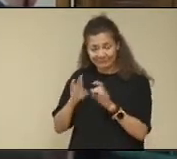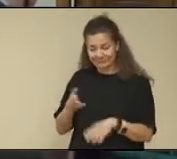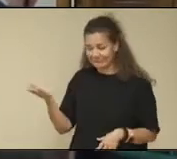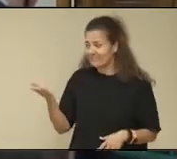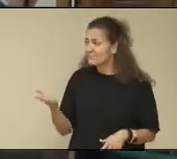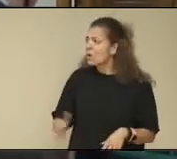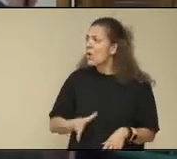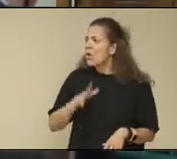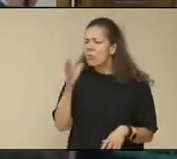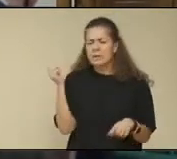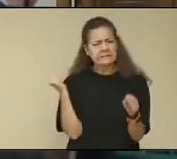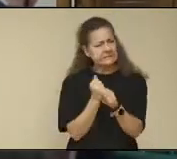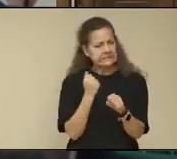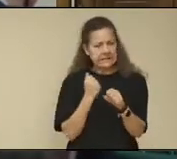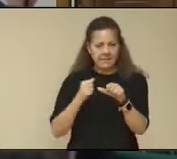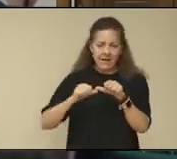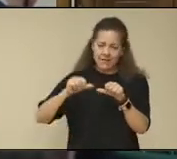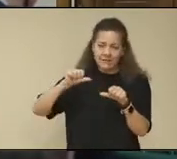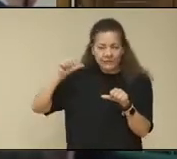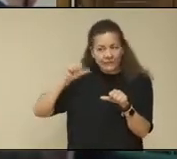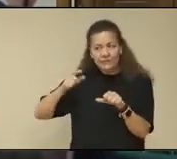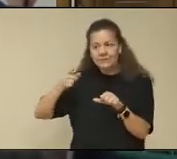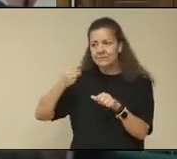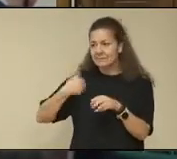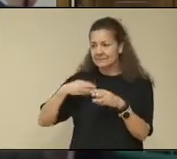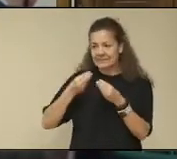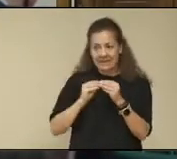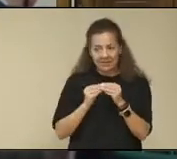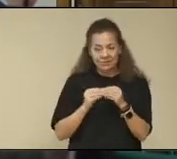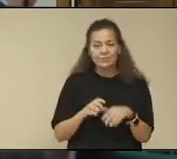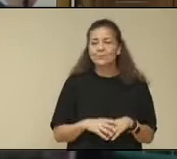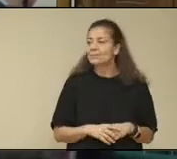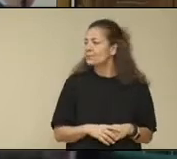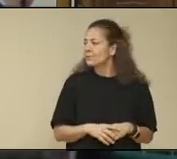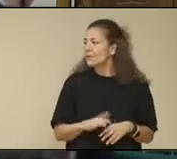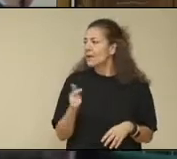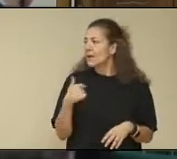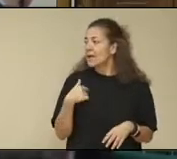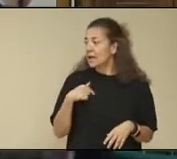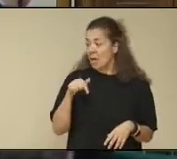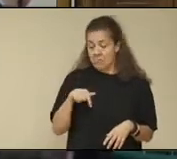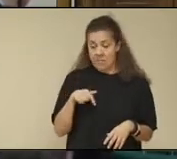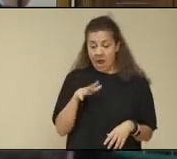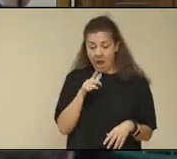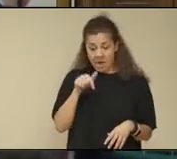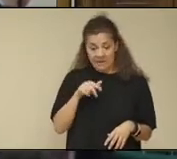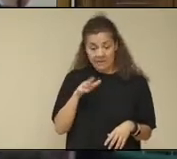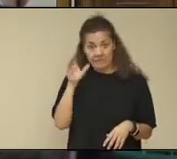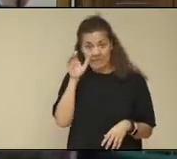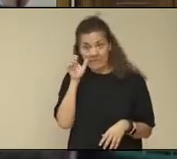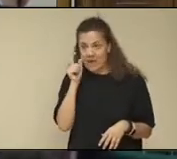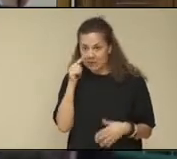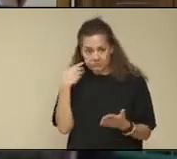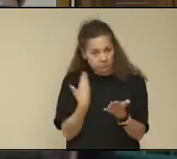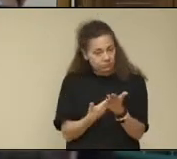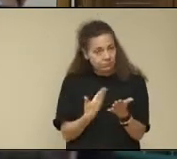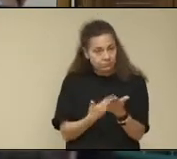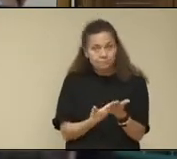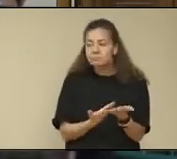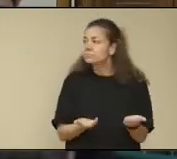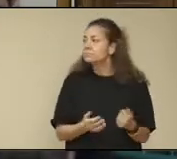por todo el trabajo que habéis hecho y que lo que hemos visto y que ha quedado patente